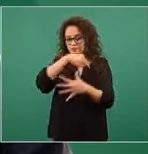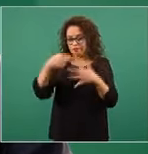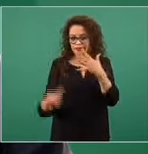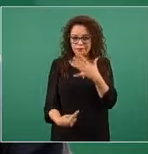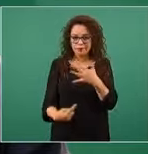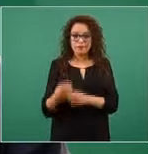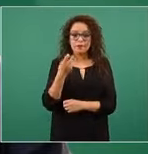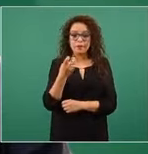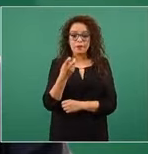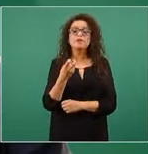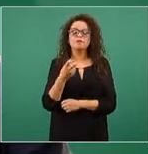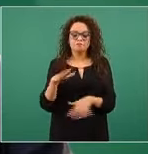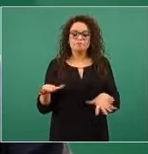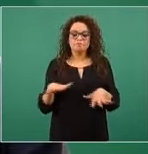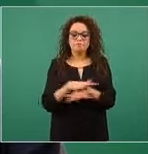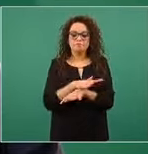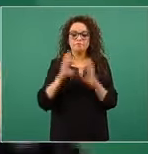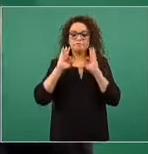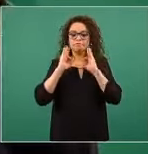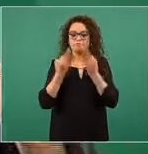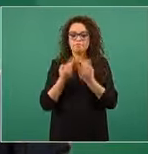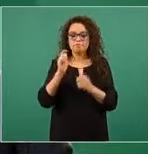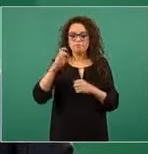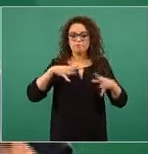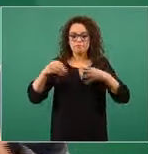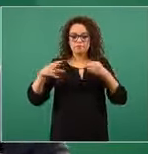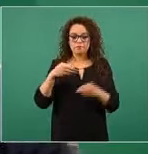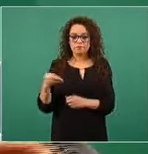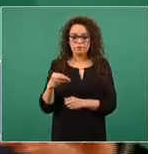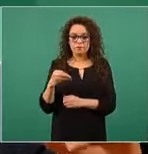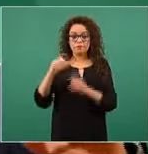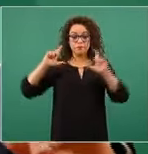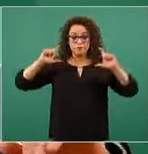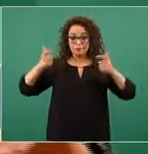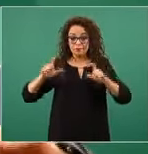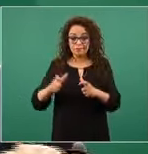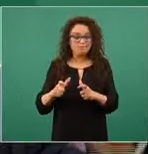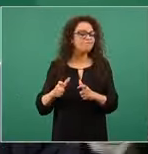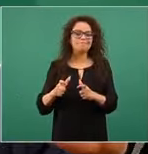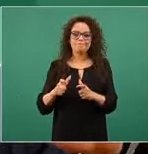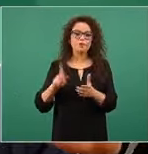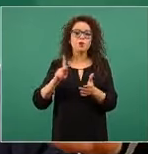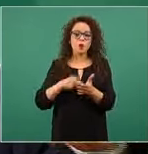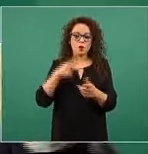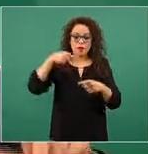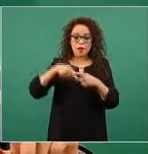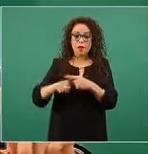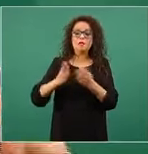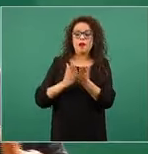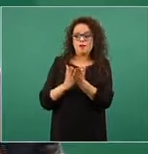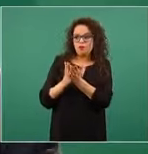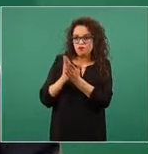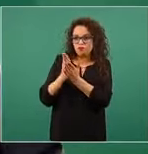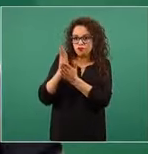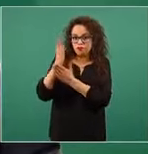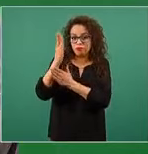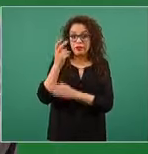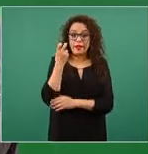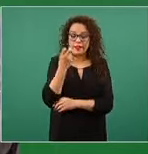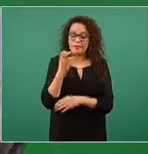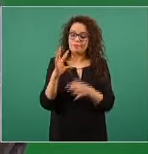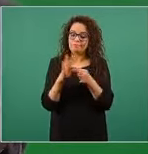epidemia parece estar cambiando de trayectoria, ya no está bajando, está empezando a subir. Y eso es lo que queremos dejar